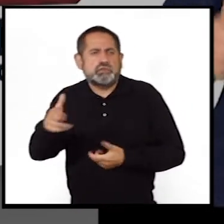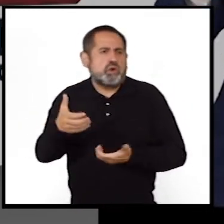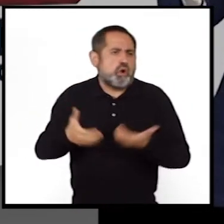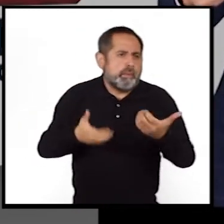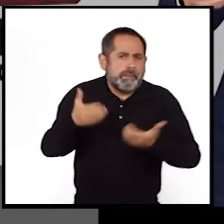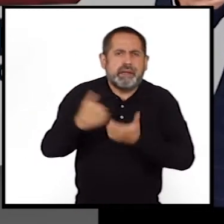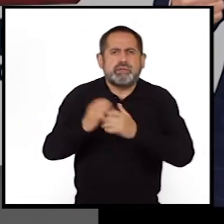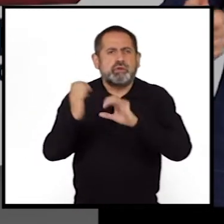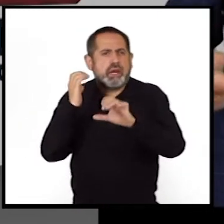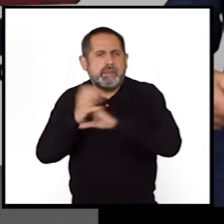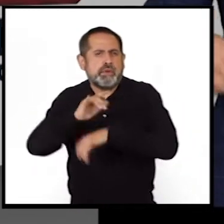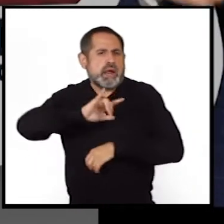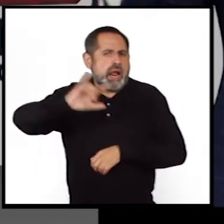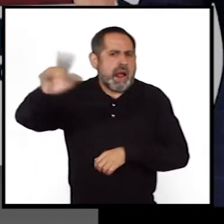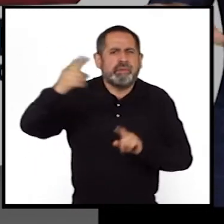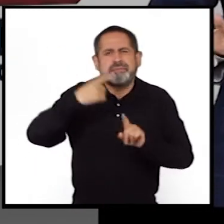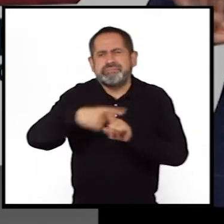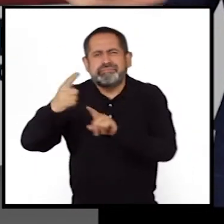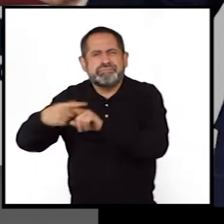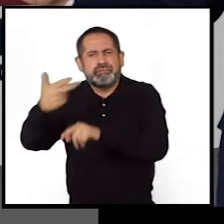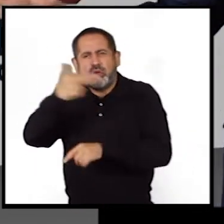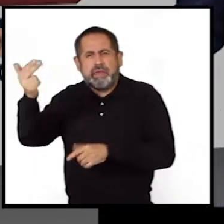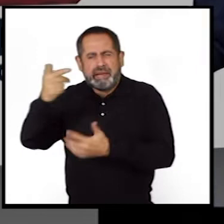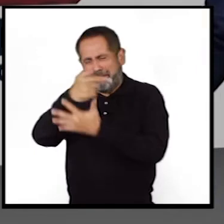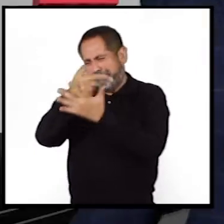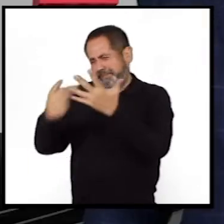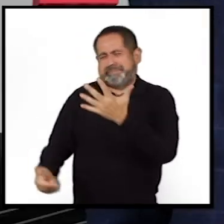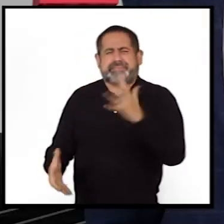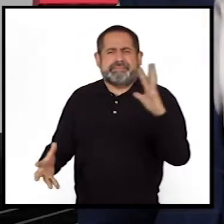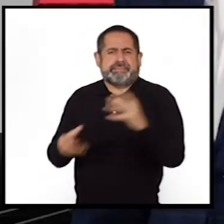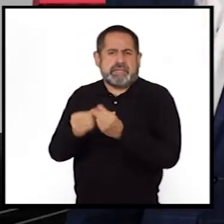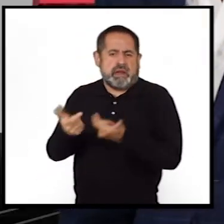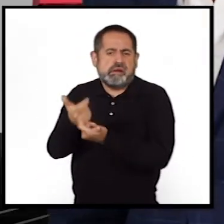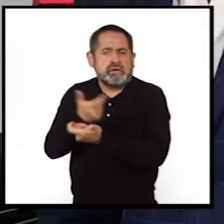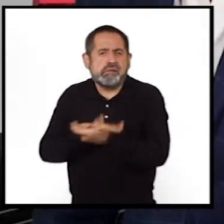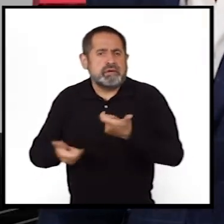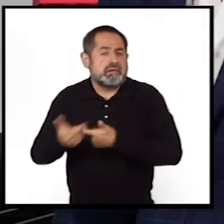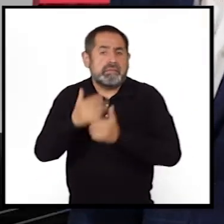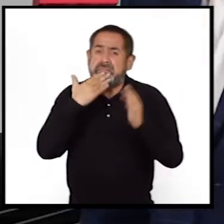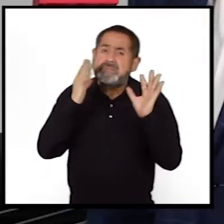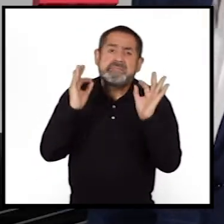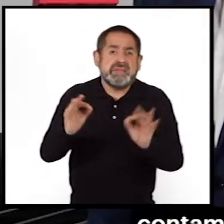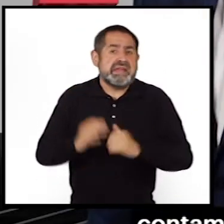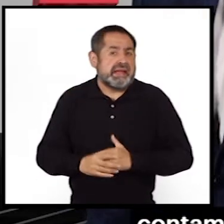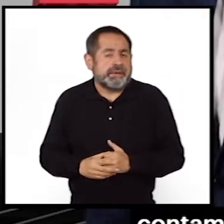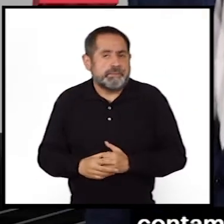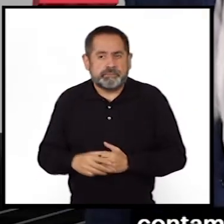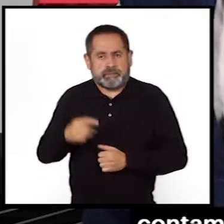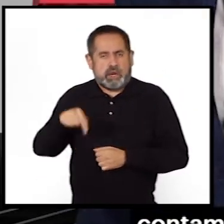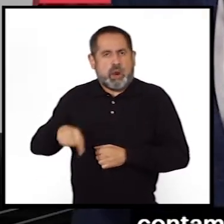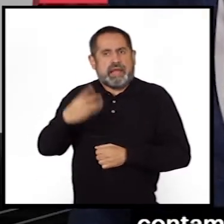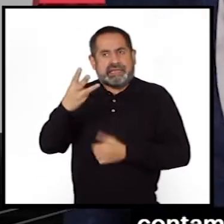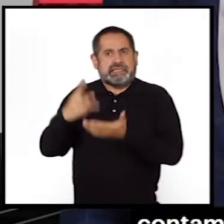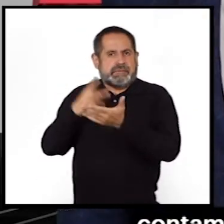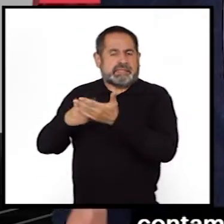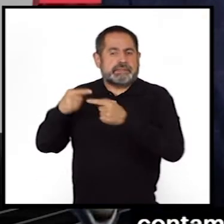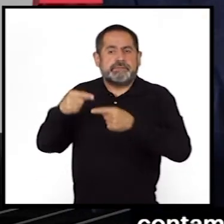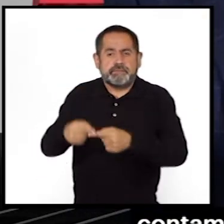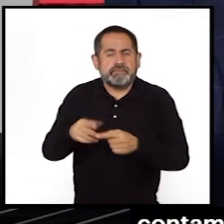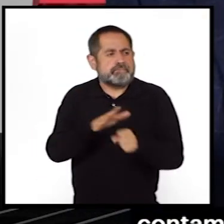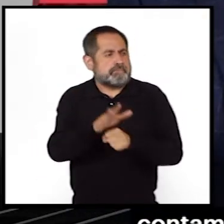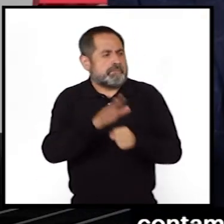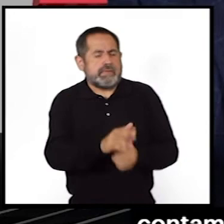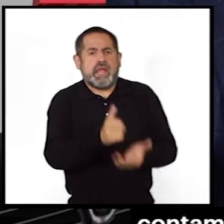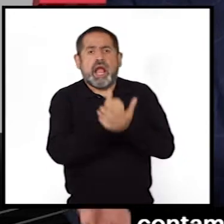los restaurantes, comercios, transporte, hospedaje, etcétera. Para esta tercera edición contamos con la presencia de